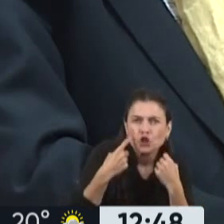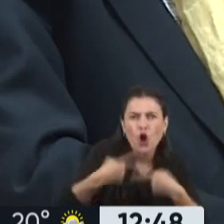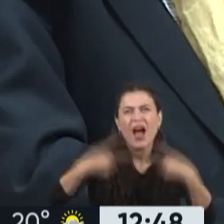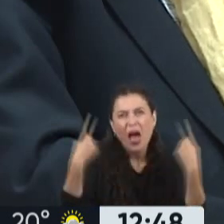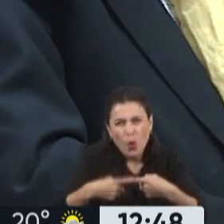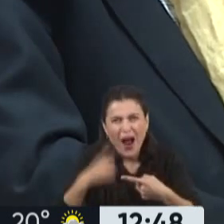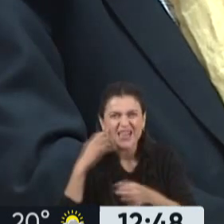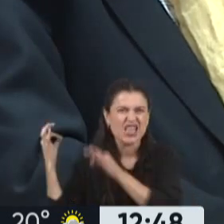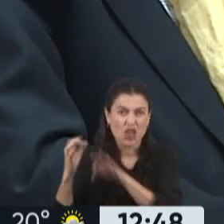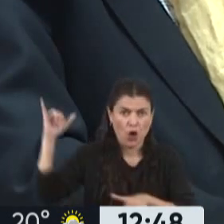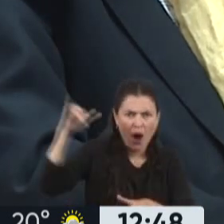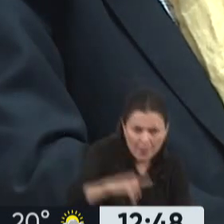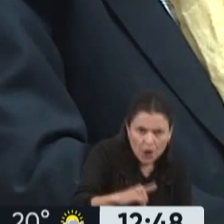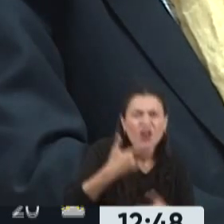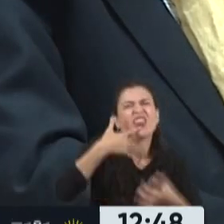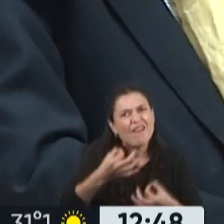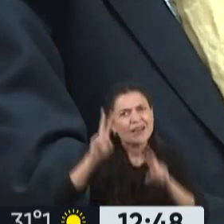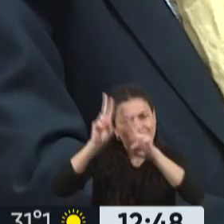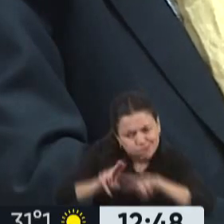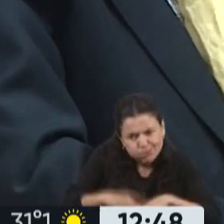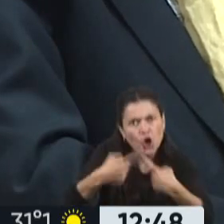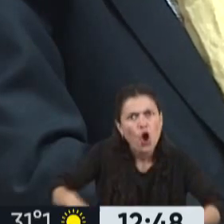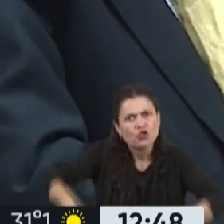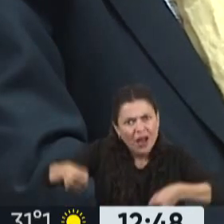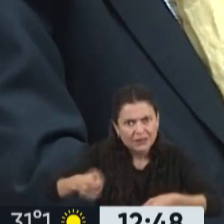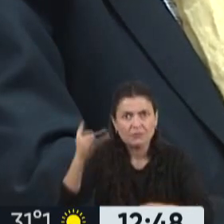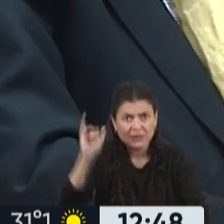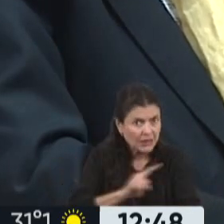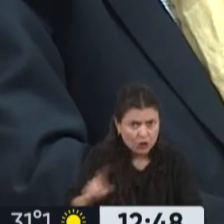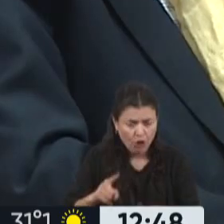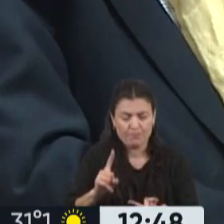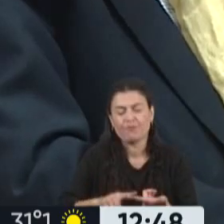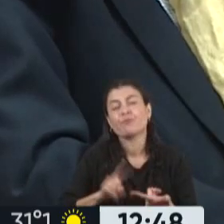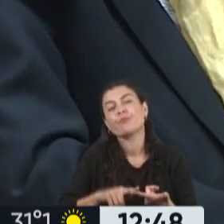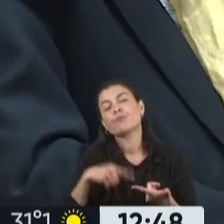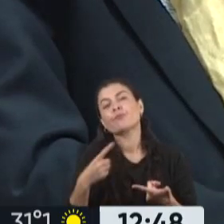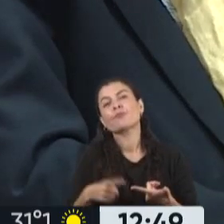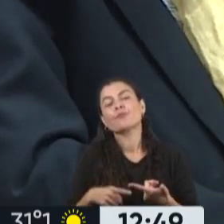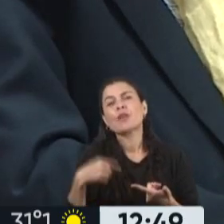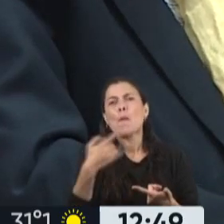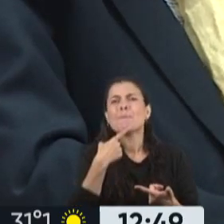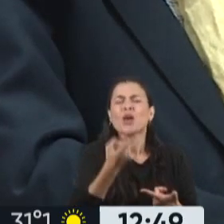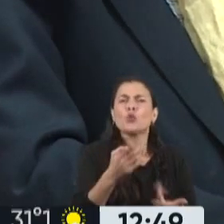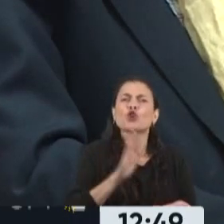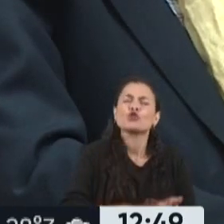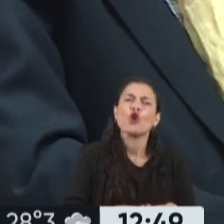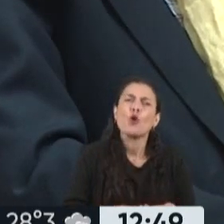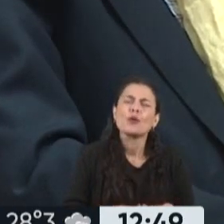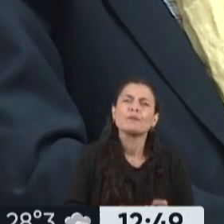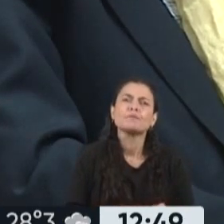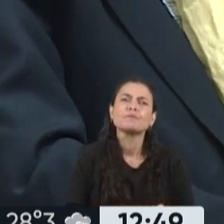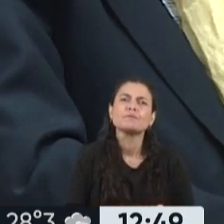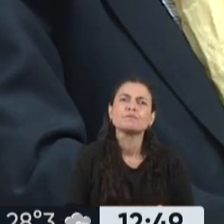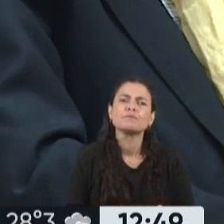la aeronave, si se revisó la carga. Y después preguntarte qué relación tiene, vos decís